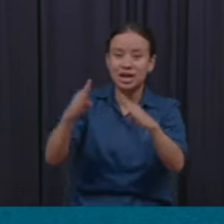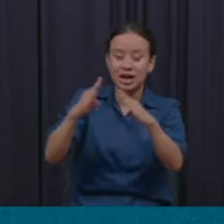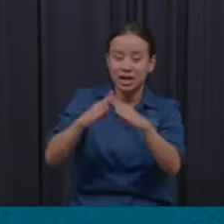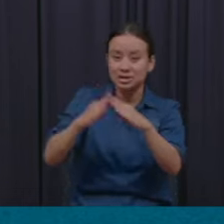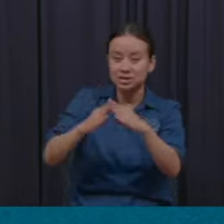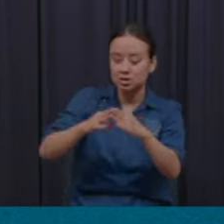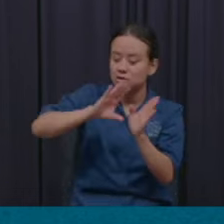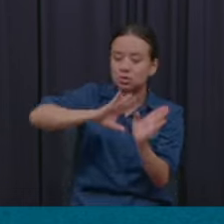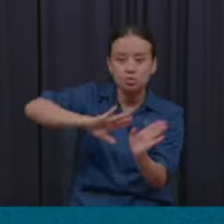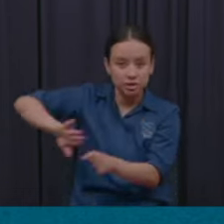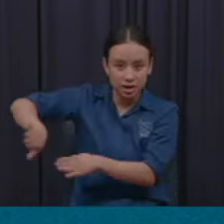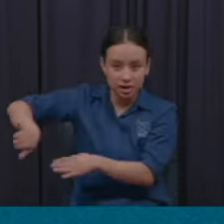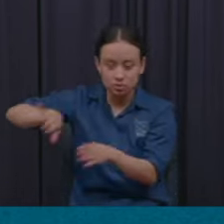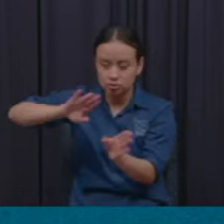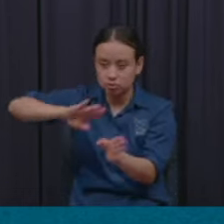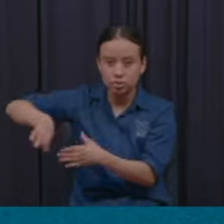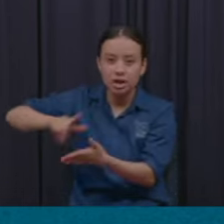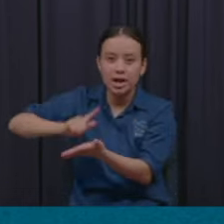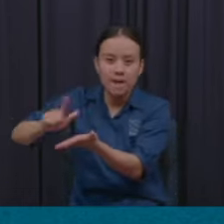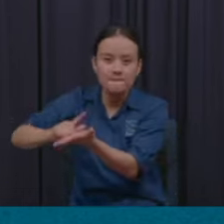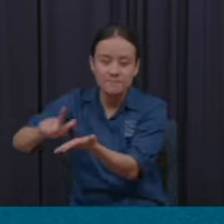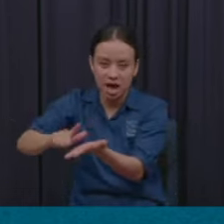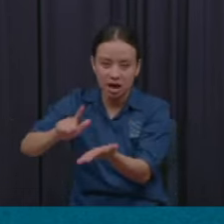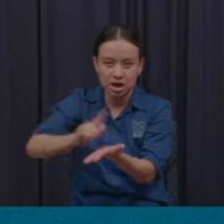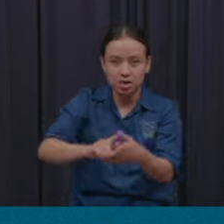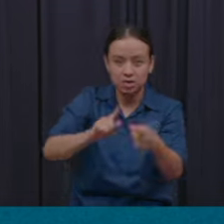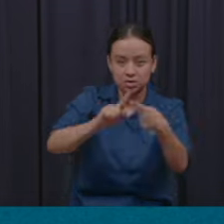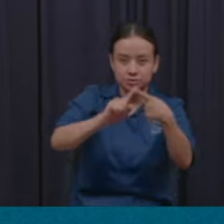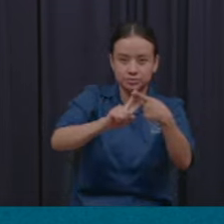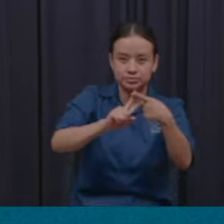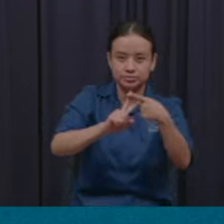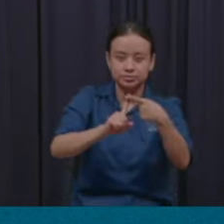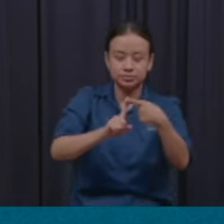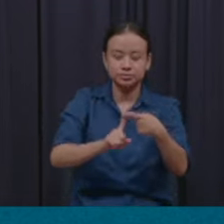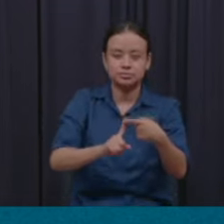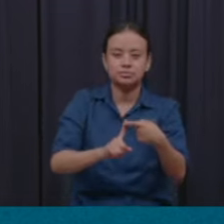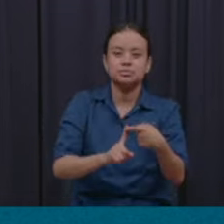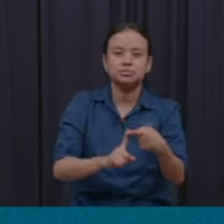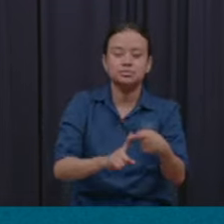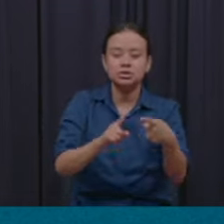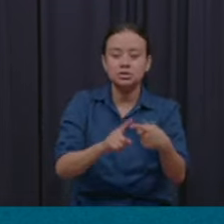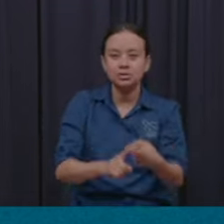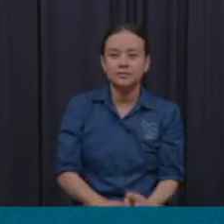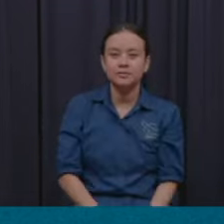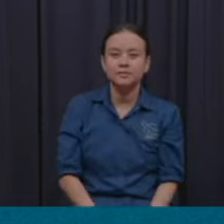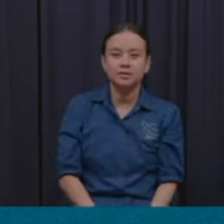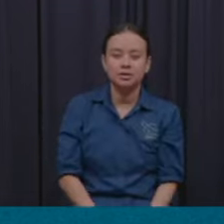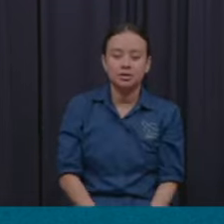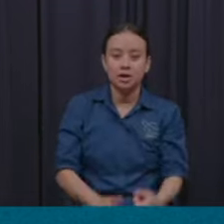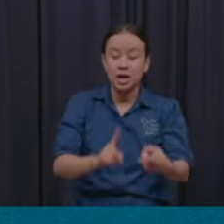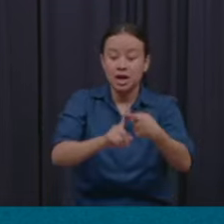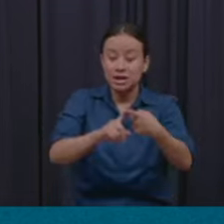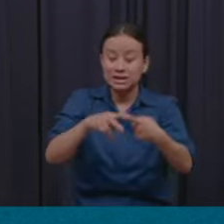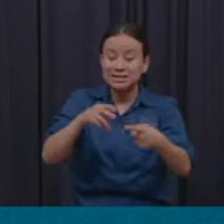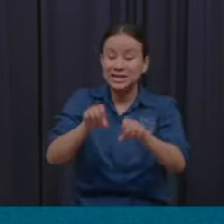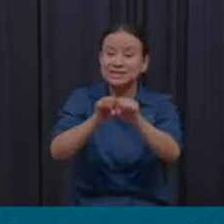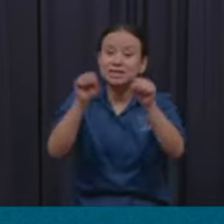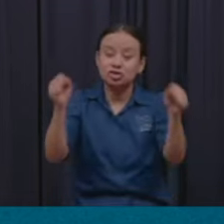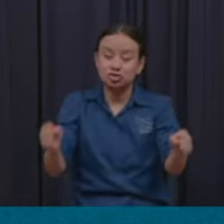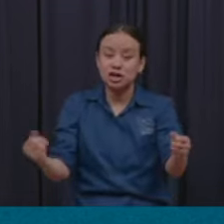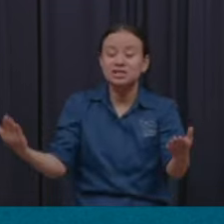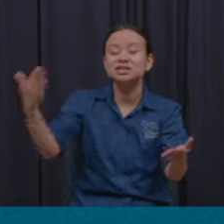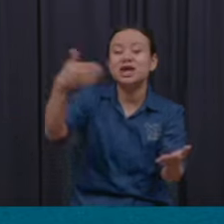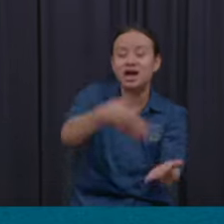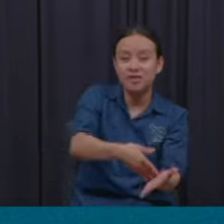el texto. Porque el sacerdote iba y revisaba la casa. Y si veía que había surgido la lepra,